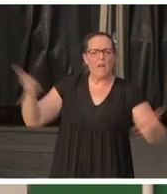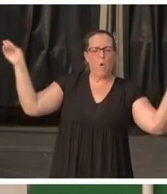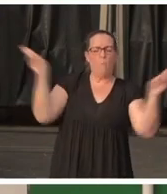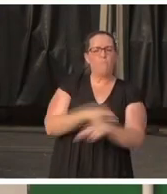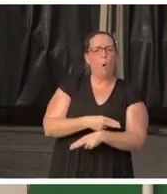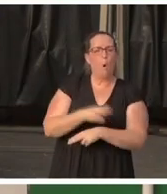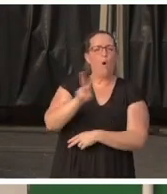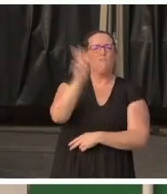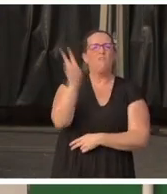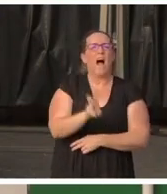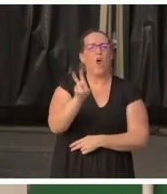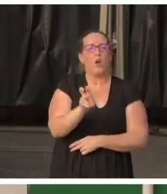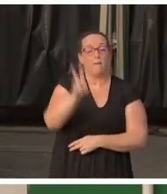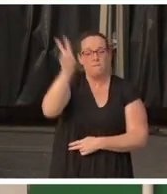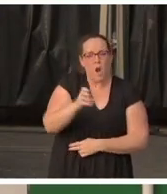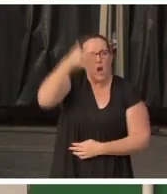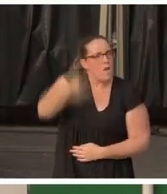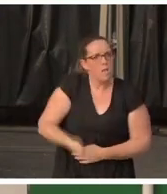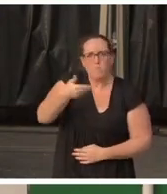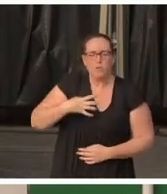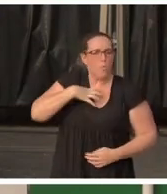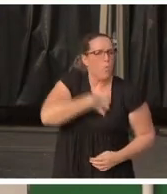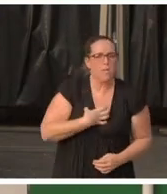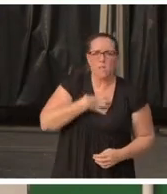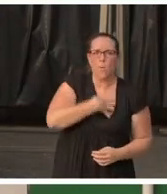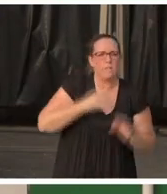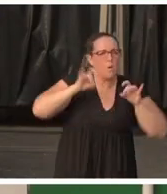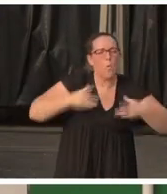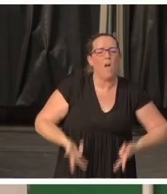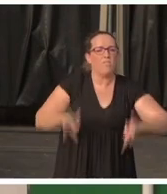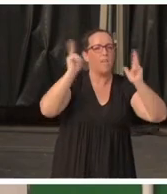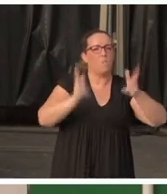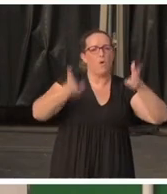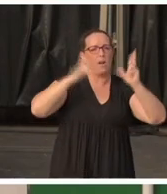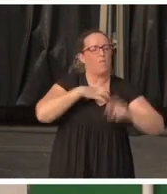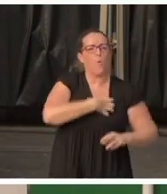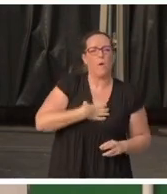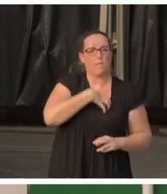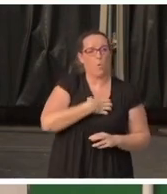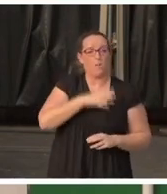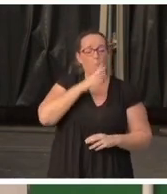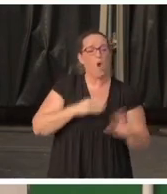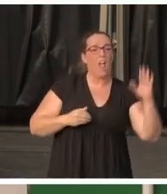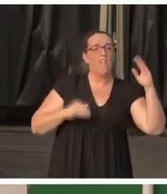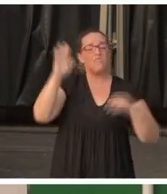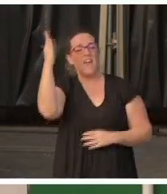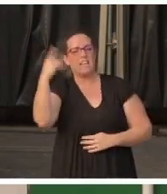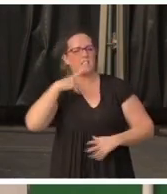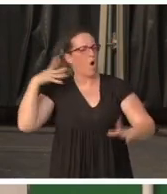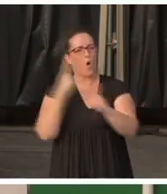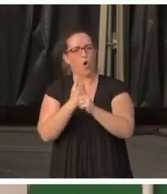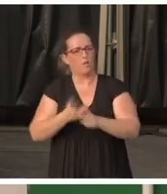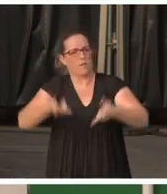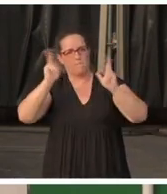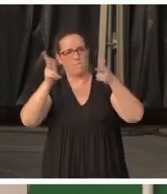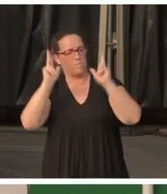valores que nos ha costado traer, como nos ha costado traer la democracia a la que ellos siempre se opusieron,